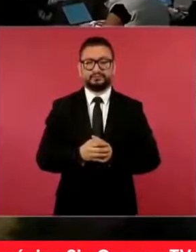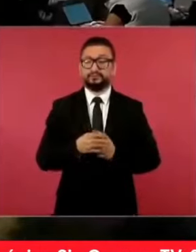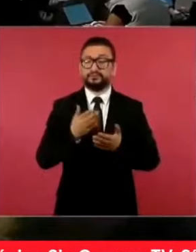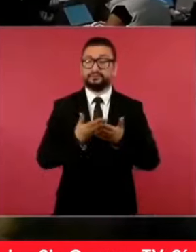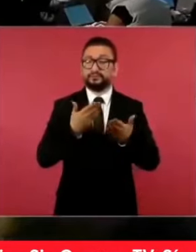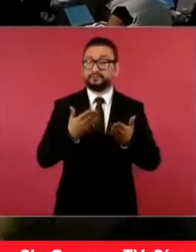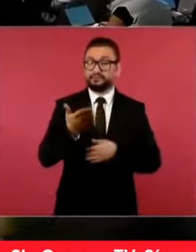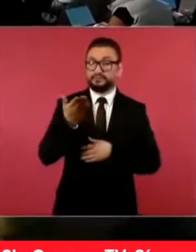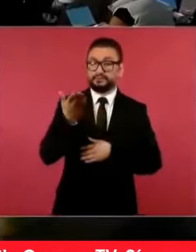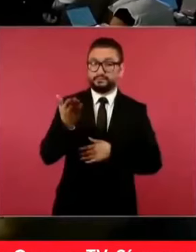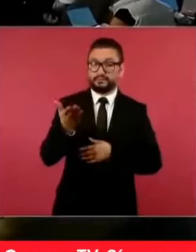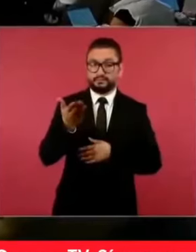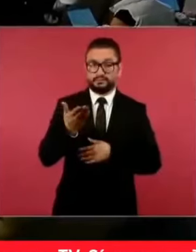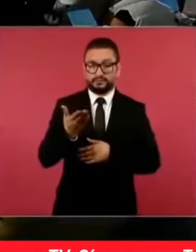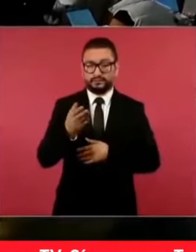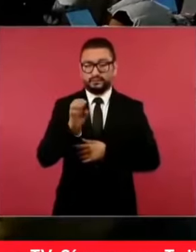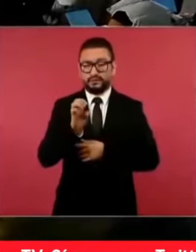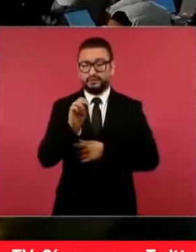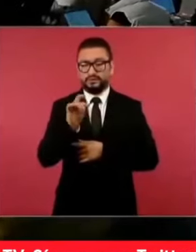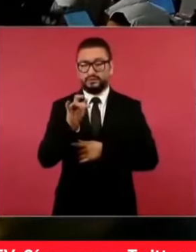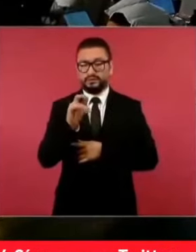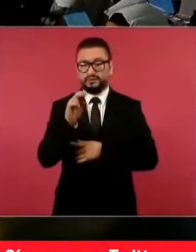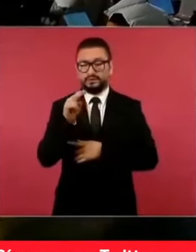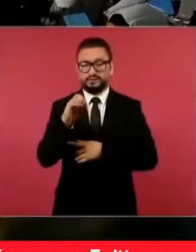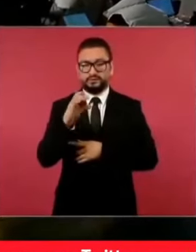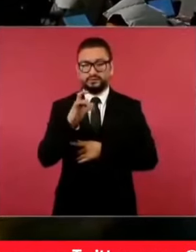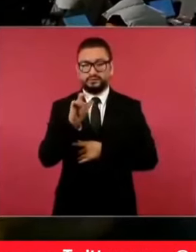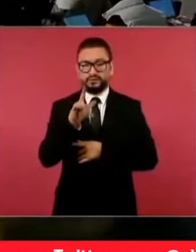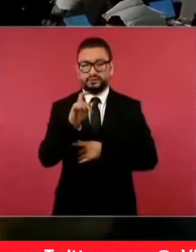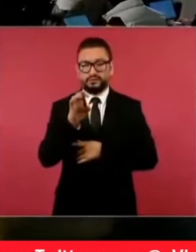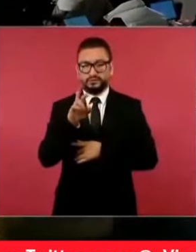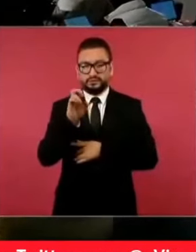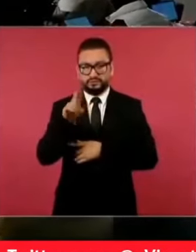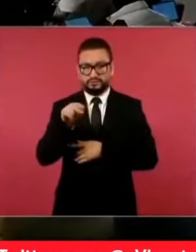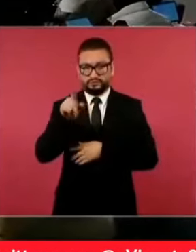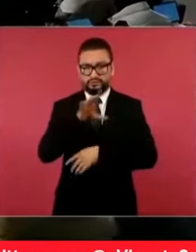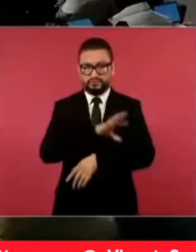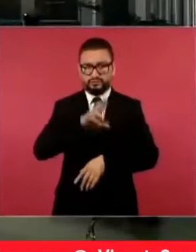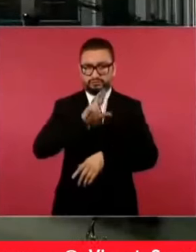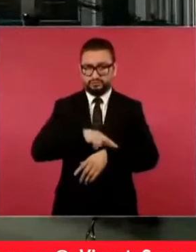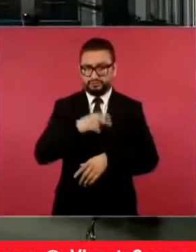la palabra a Emiliano Calderón, que es el coordinador de este programa.